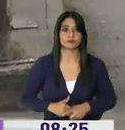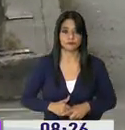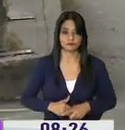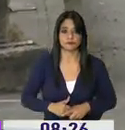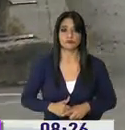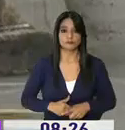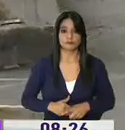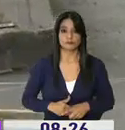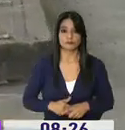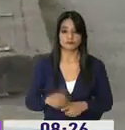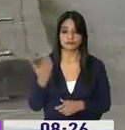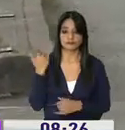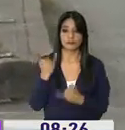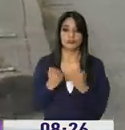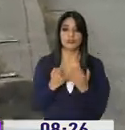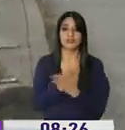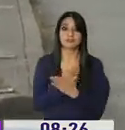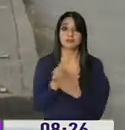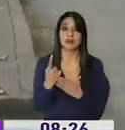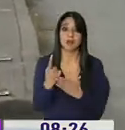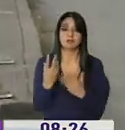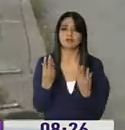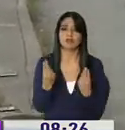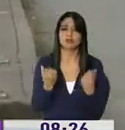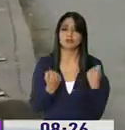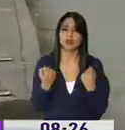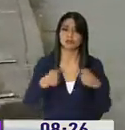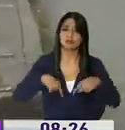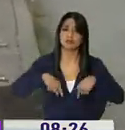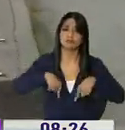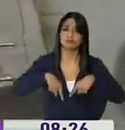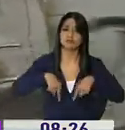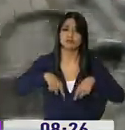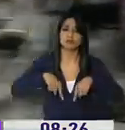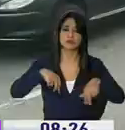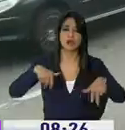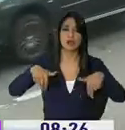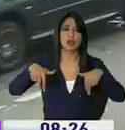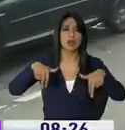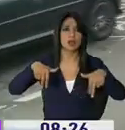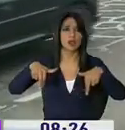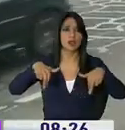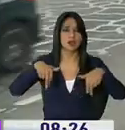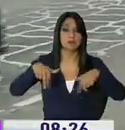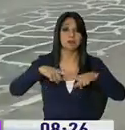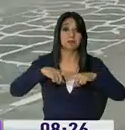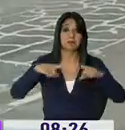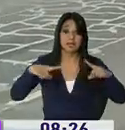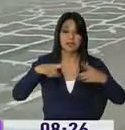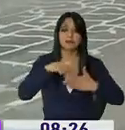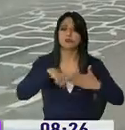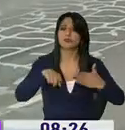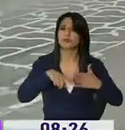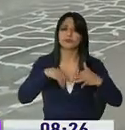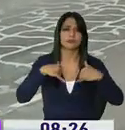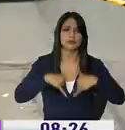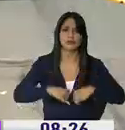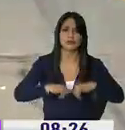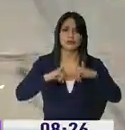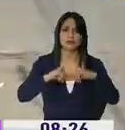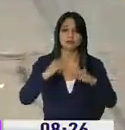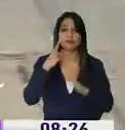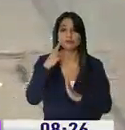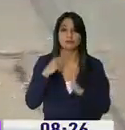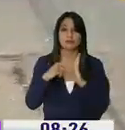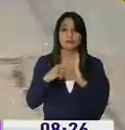Durante el fin de semana existió gran afluencia de movilización vehicular, pese a que las restricciones continúan. Por ejemplo,